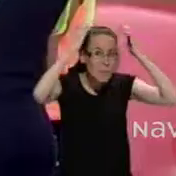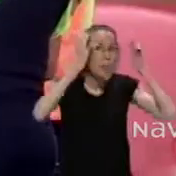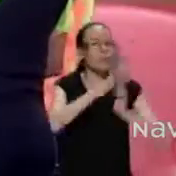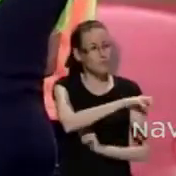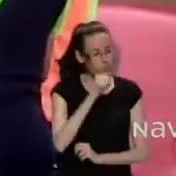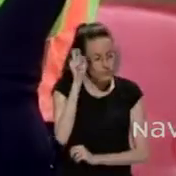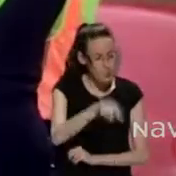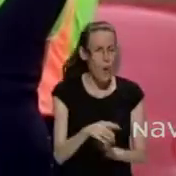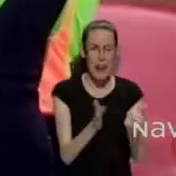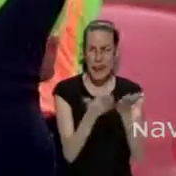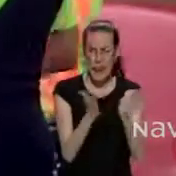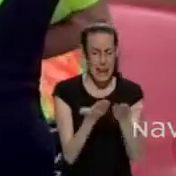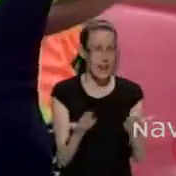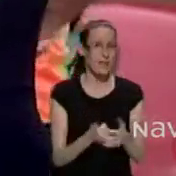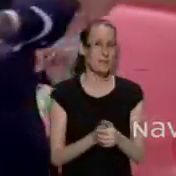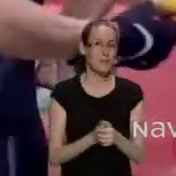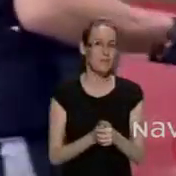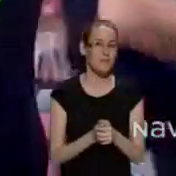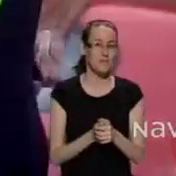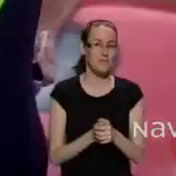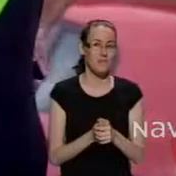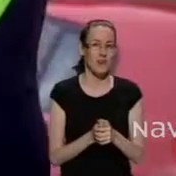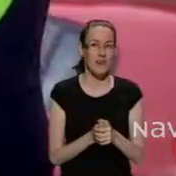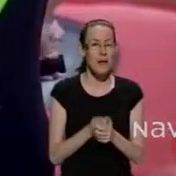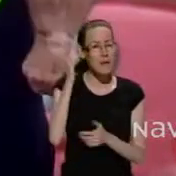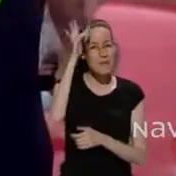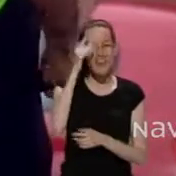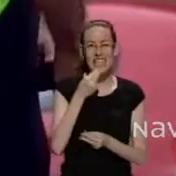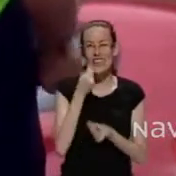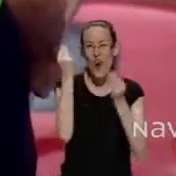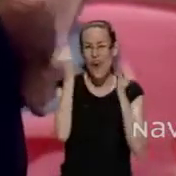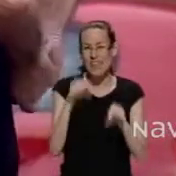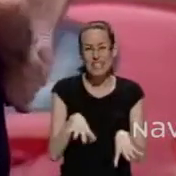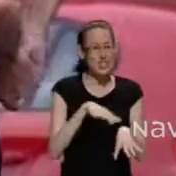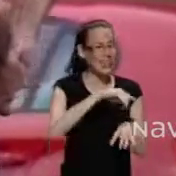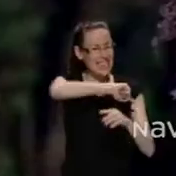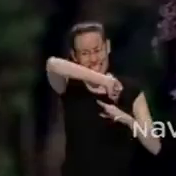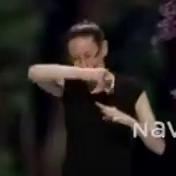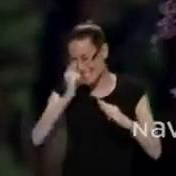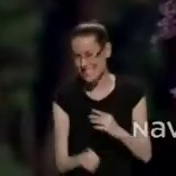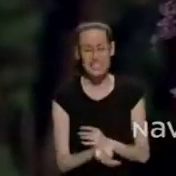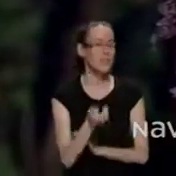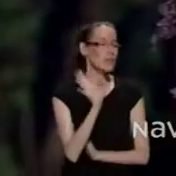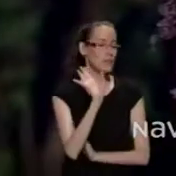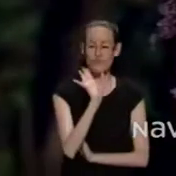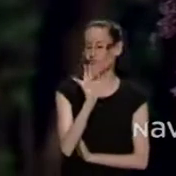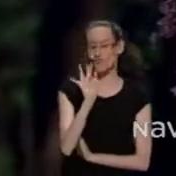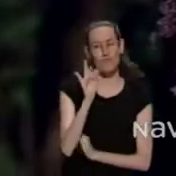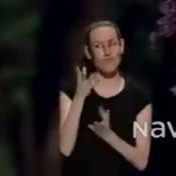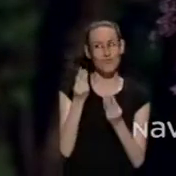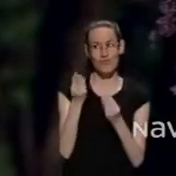Afortunadamente, si no, eso estaría sobrándose. Habrá muchas historias como estas, ¿no? De amor en el camino... Muchas, muchas.